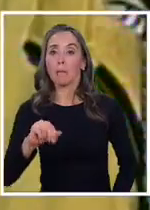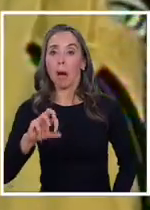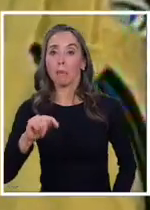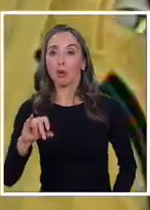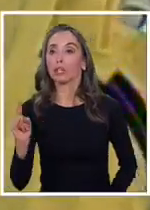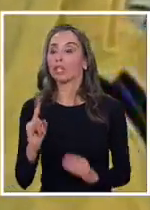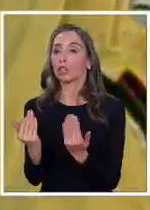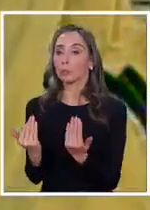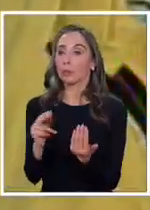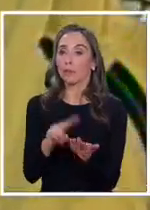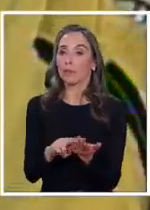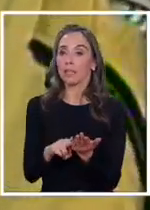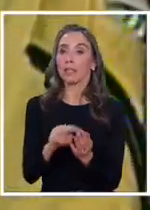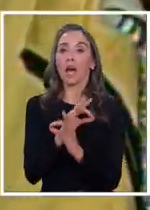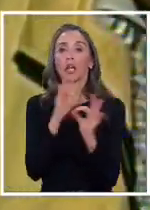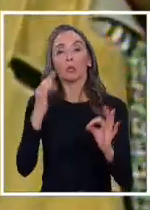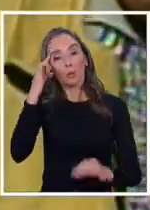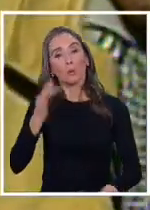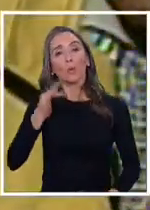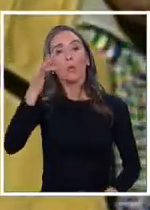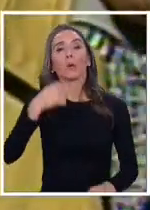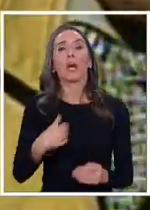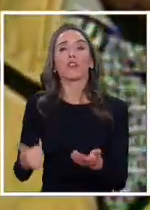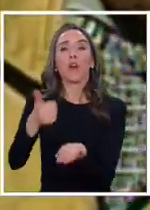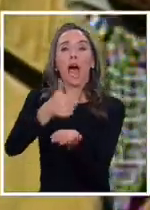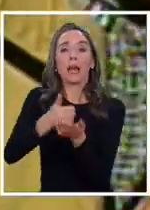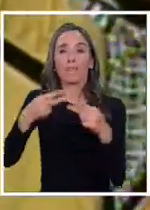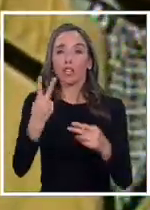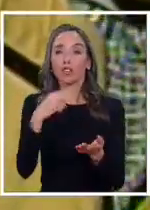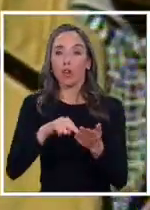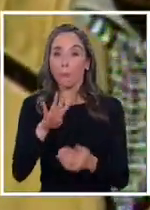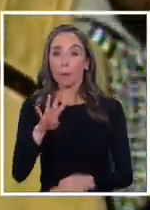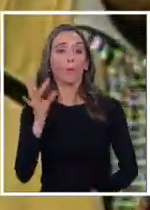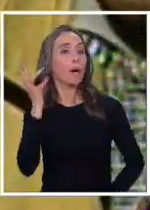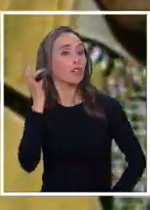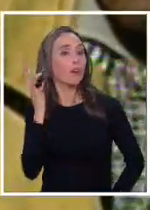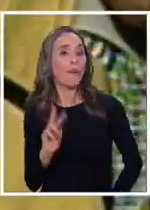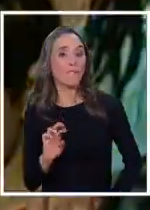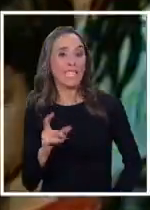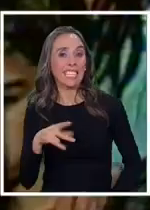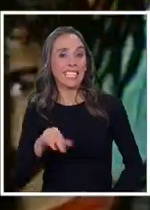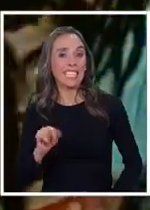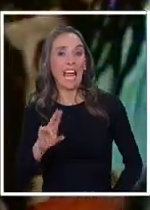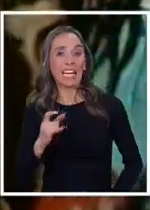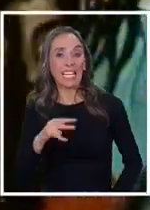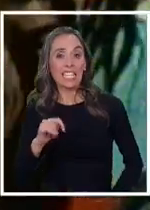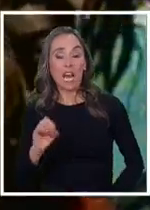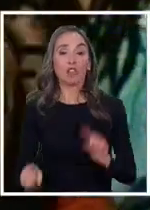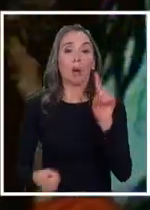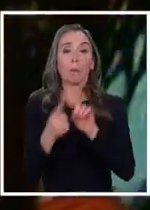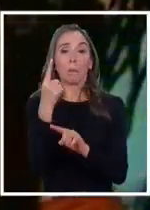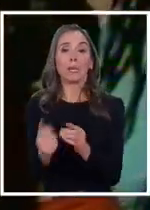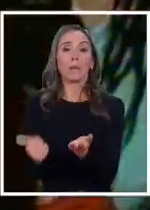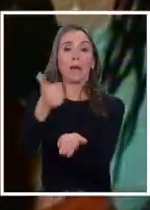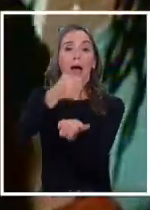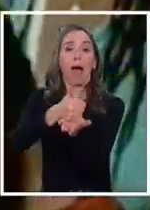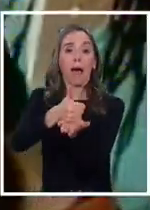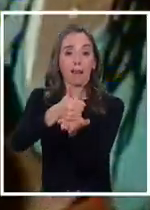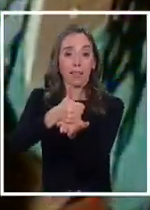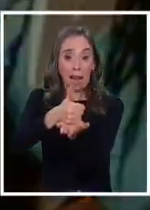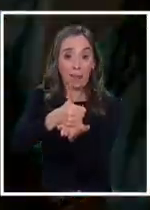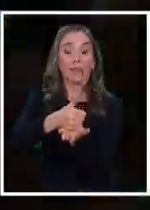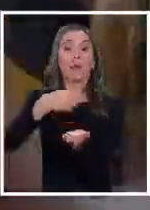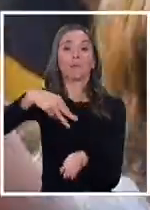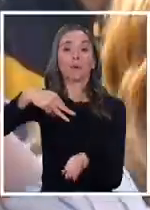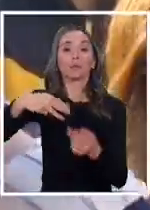esperaba de verdad ser nunca alcaldesa de Viña. En 2004, cuando Virginia Reginato asumió por primera vez en la municipalidad de la